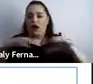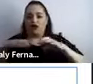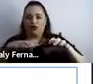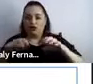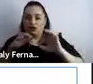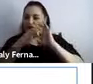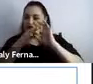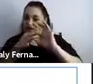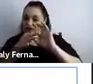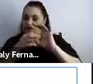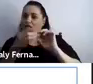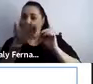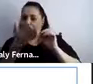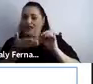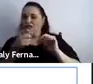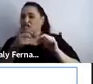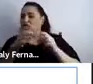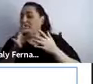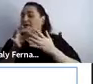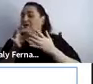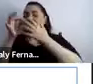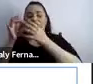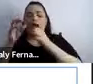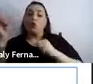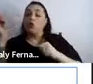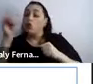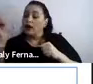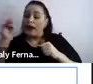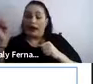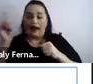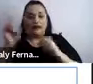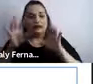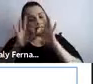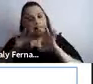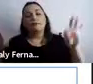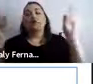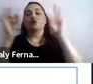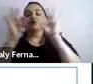me parece que es el principal, el más urgente e importante,